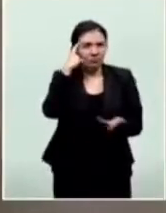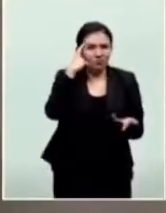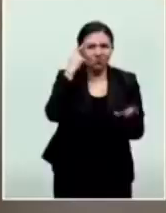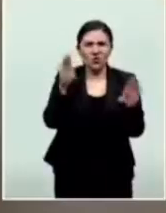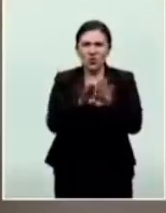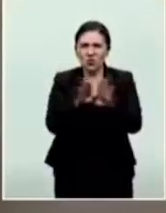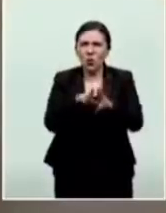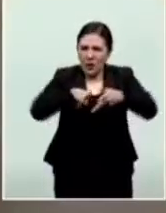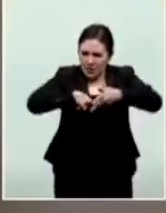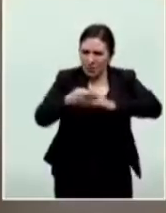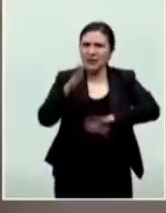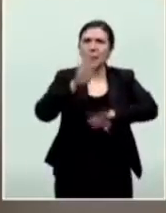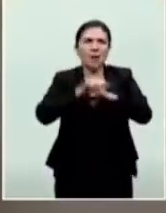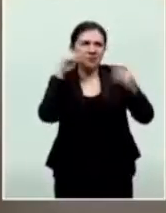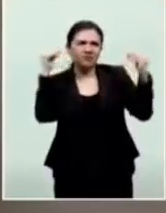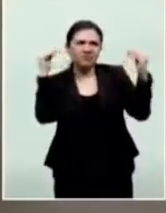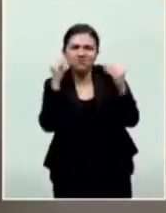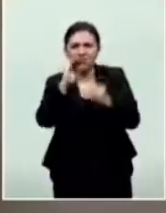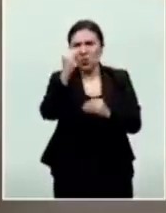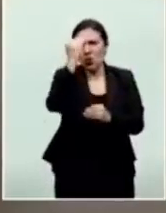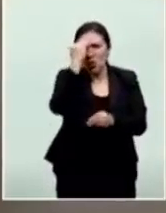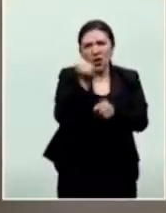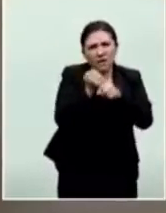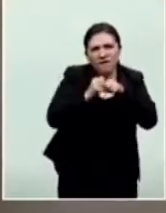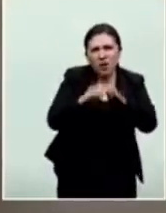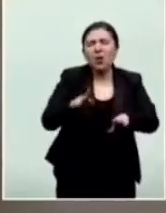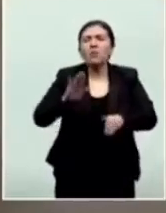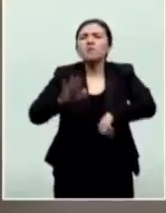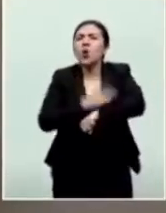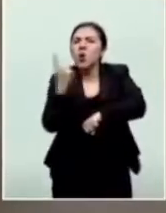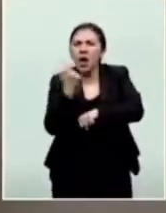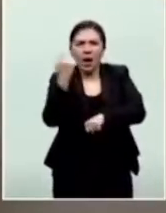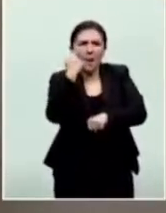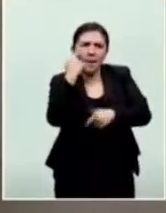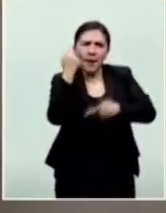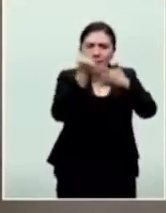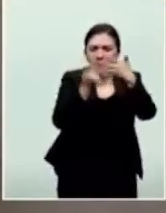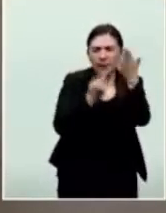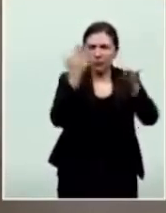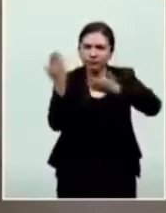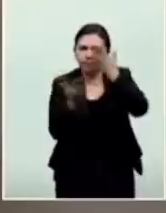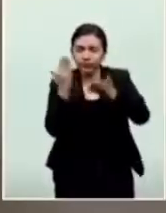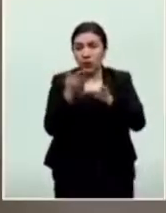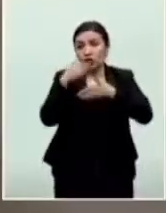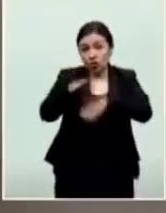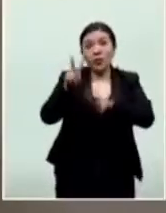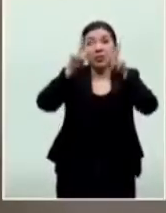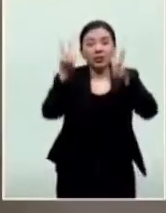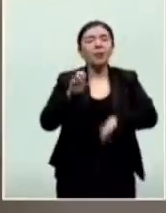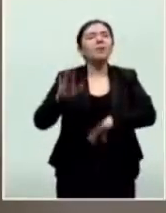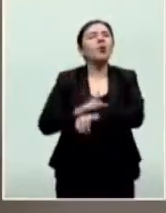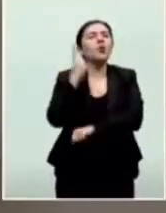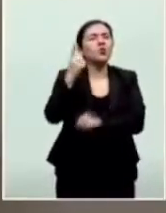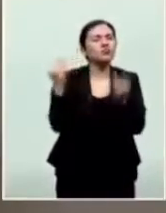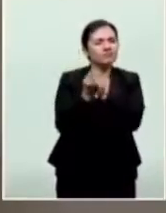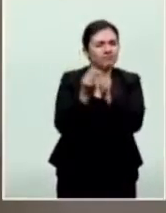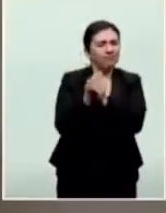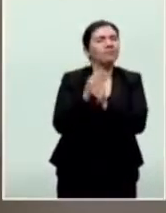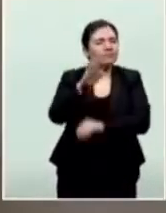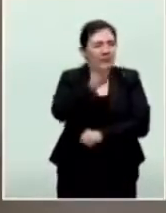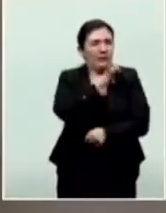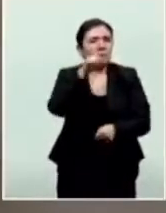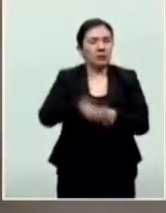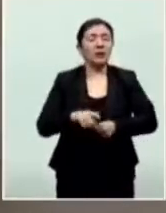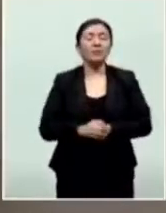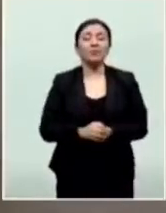abrir un debate informado, con razones, con argumentos sobre este tema, porque hay algo muy particular.